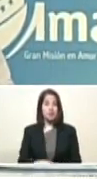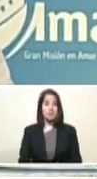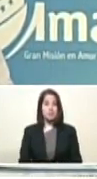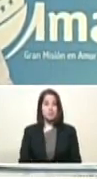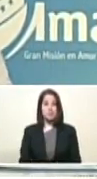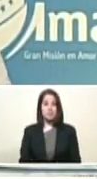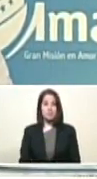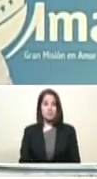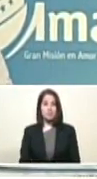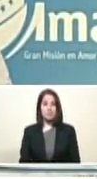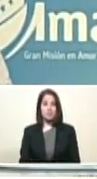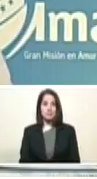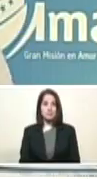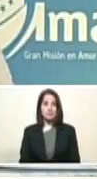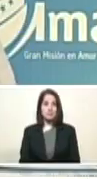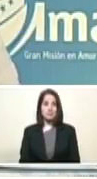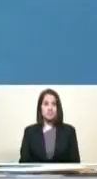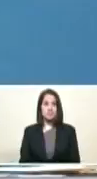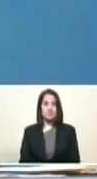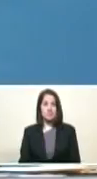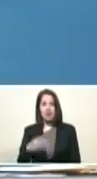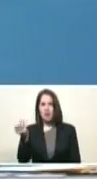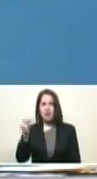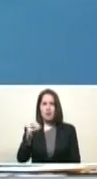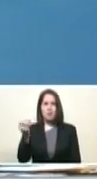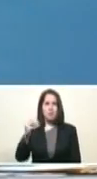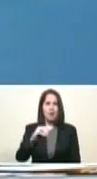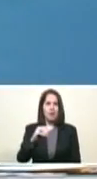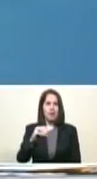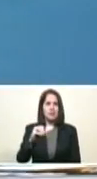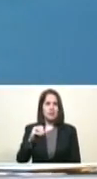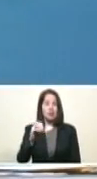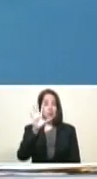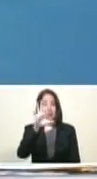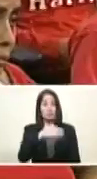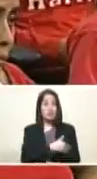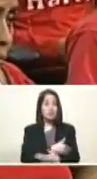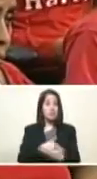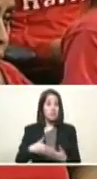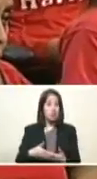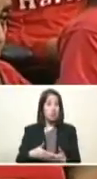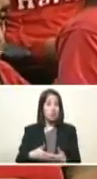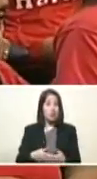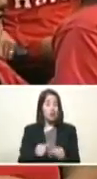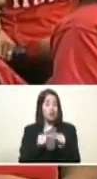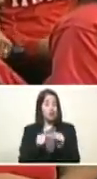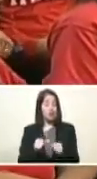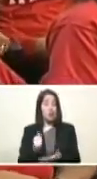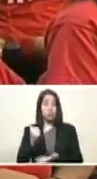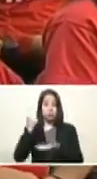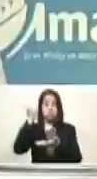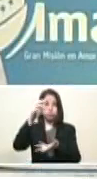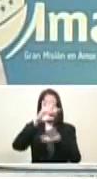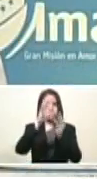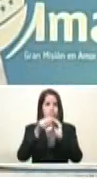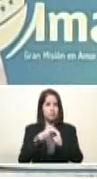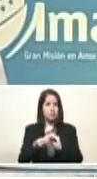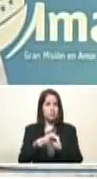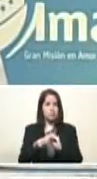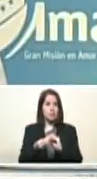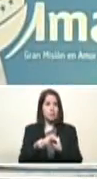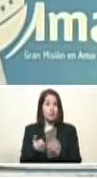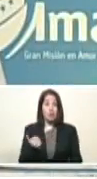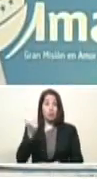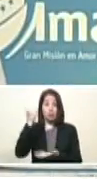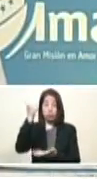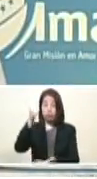millones. Además, en los 5 millones hay que consolidar los CLAP. A los 5 millones de hogares les debe llegar el